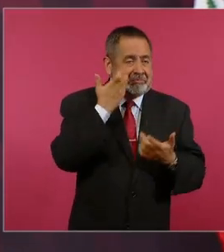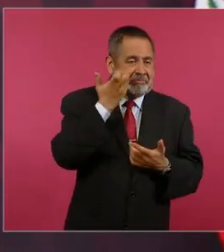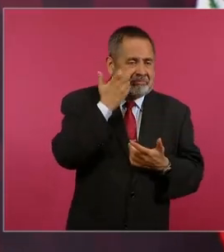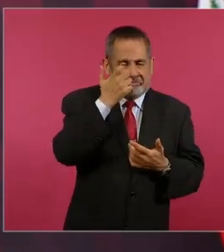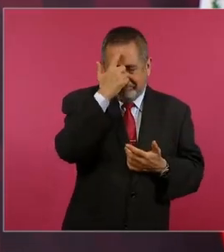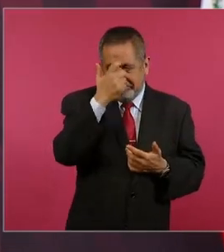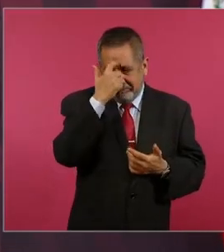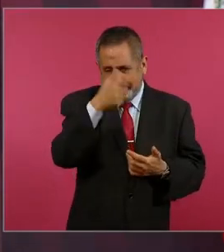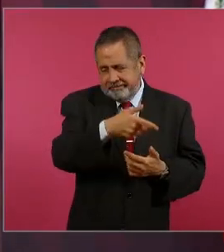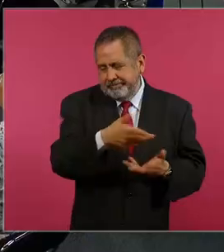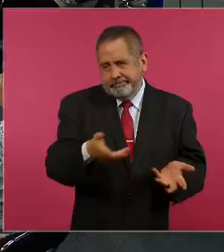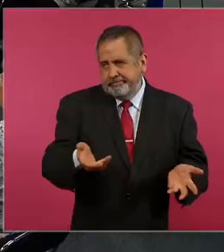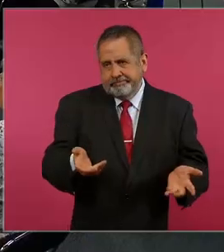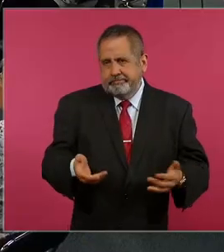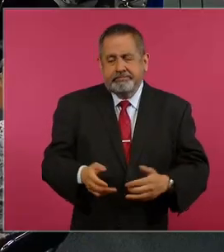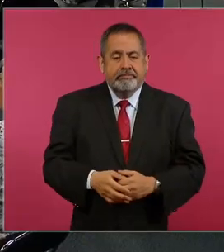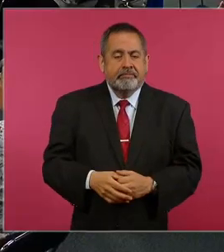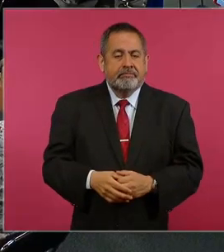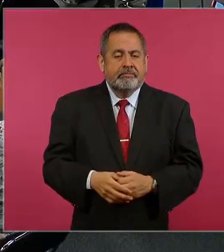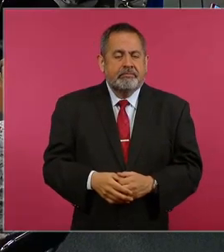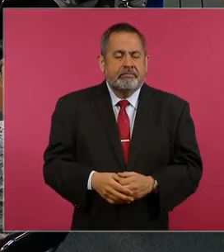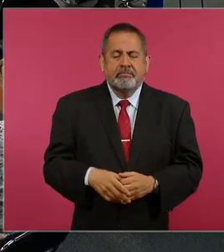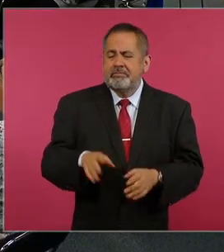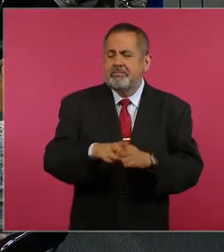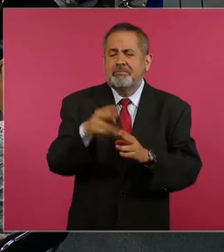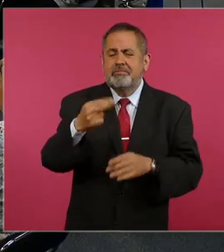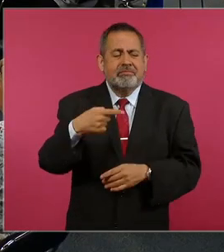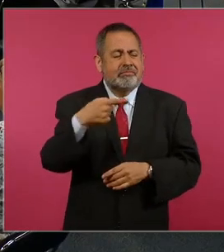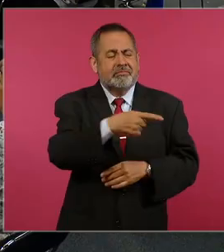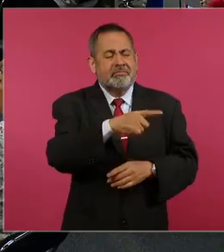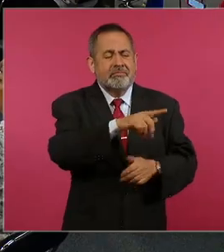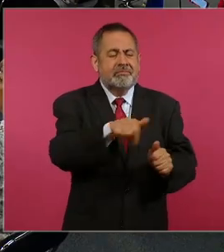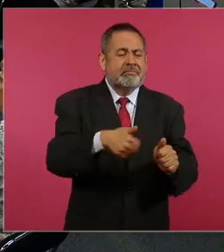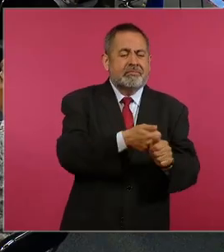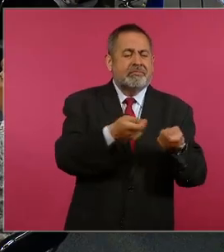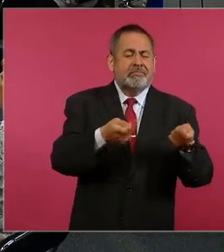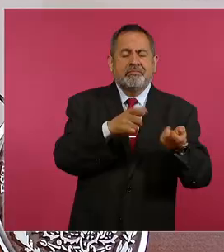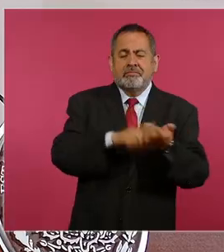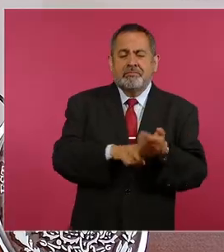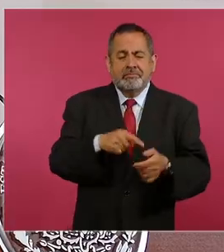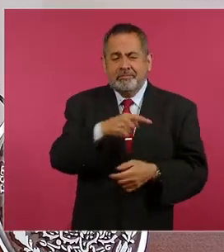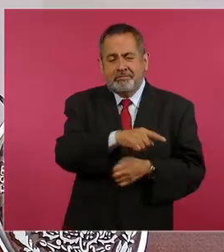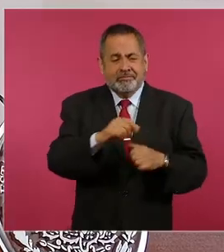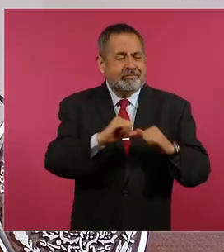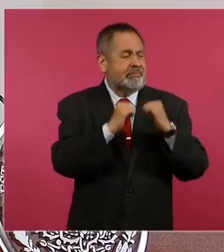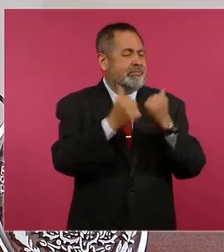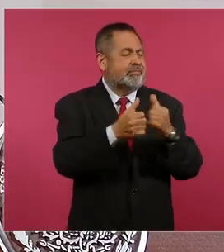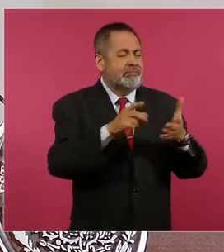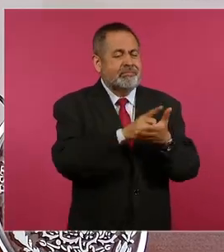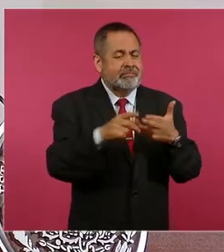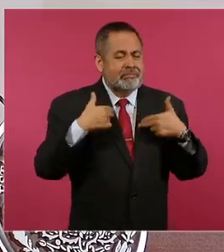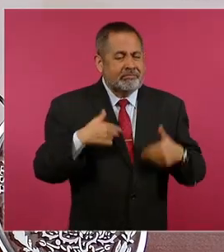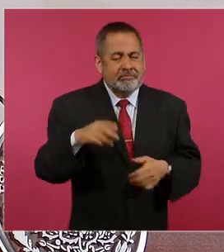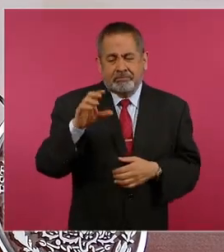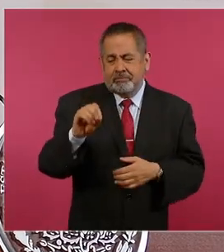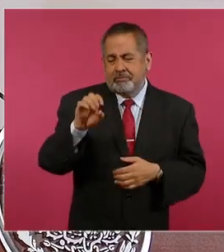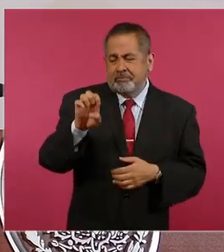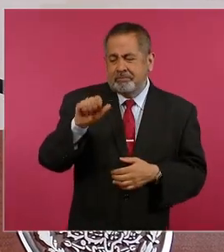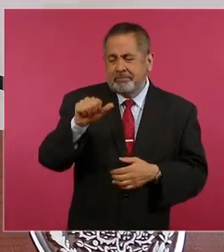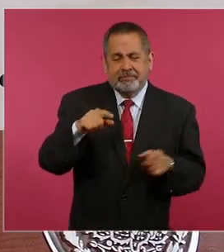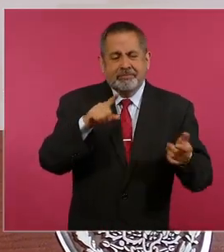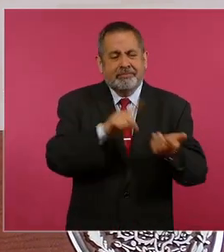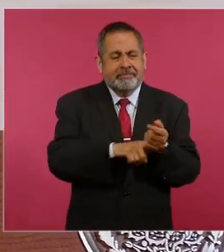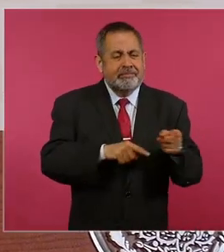¿Cómo se llama el que manejaba esta organización de derechos humanos de la OEA?